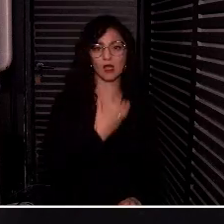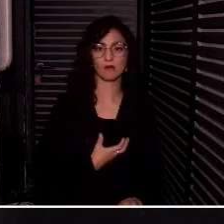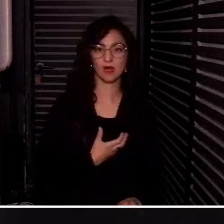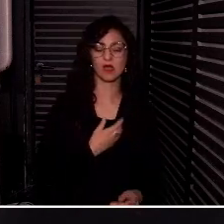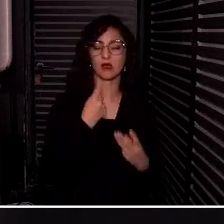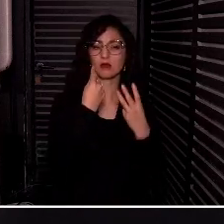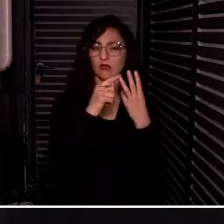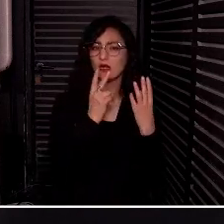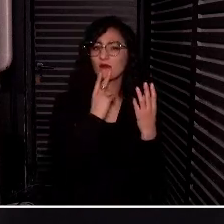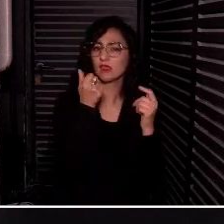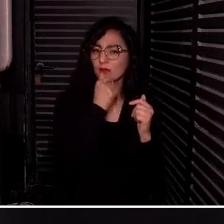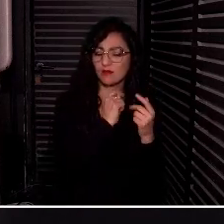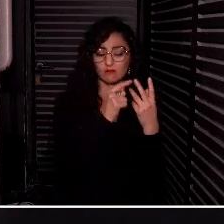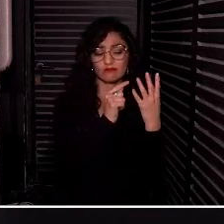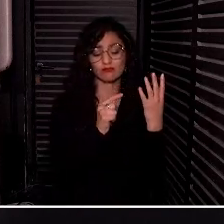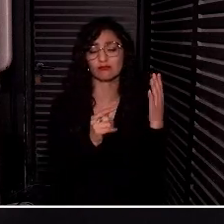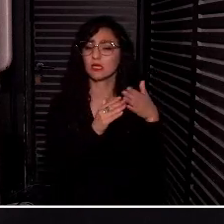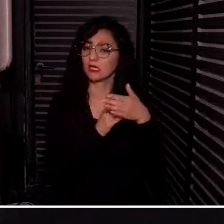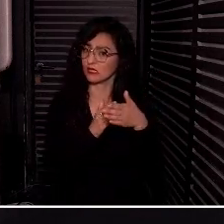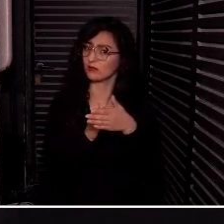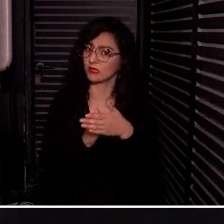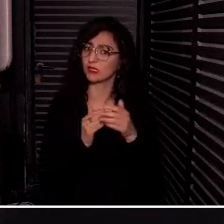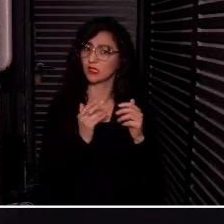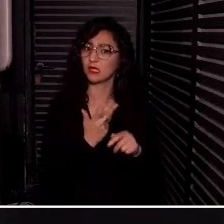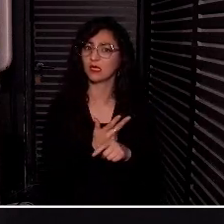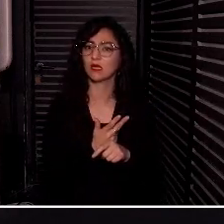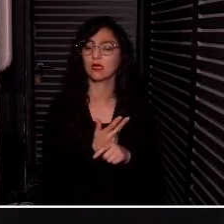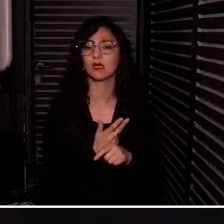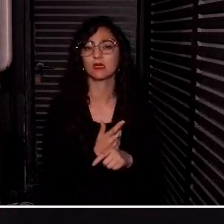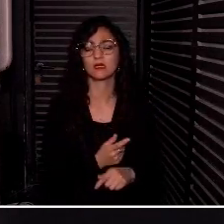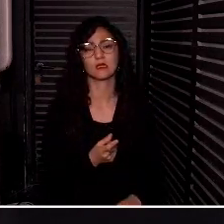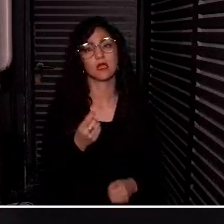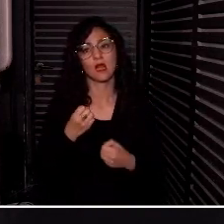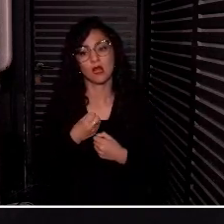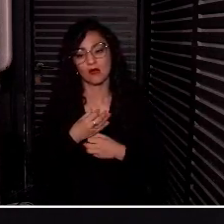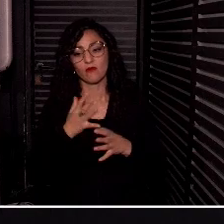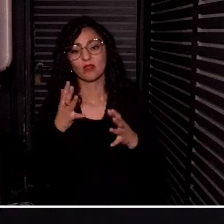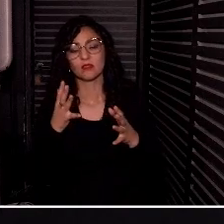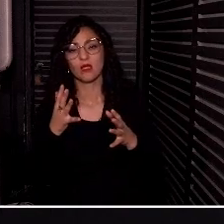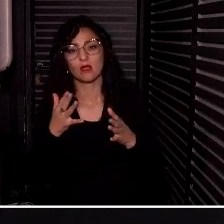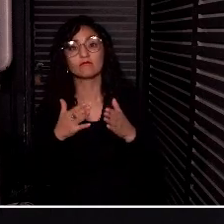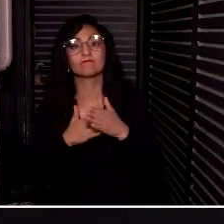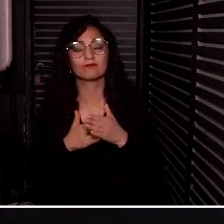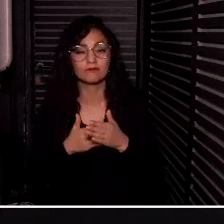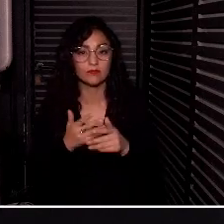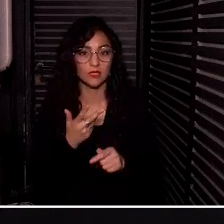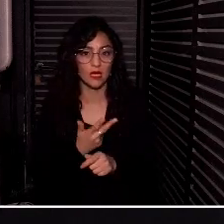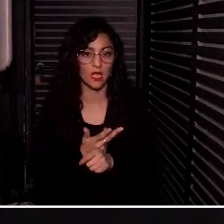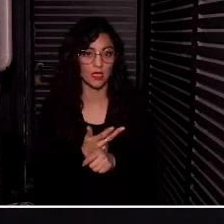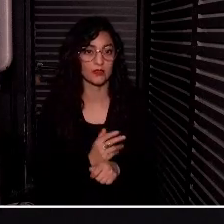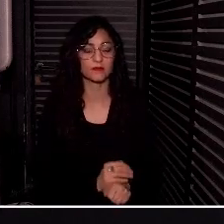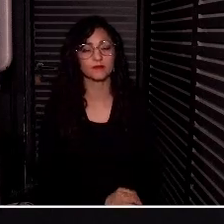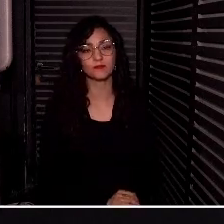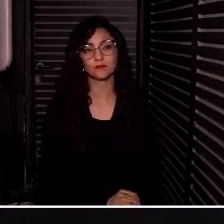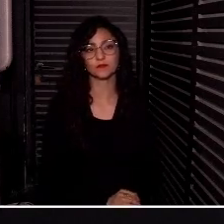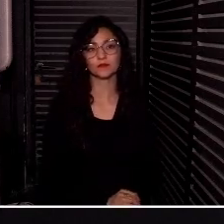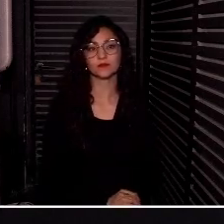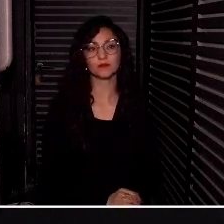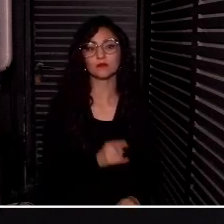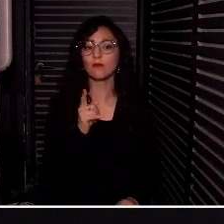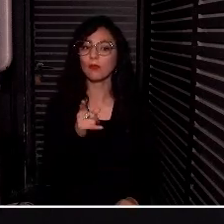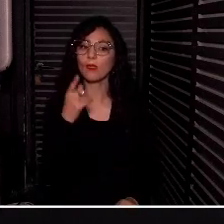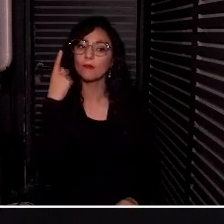motivos por las cuales se puede limitar eh la libertad de expresión pero en general si